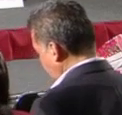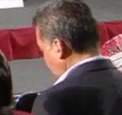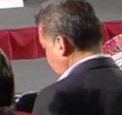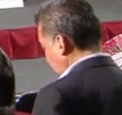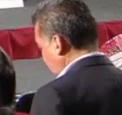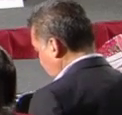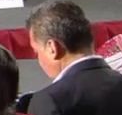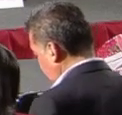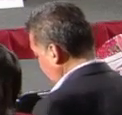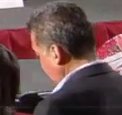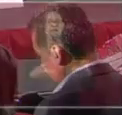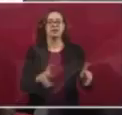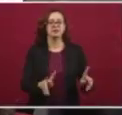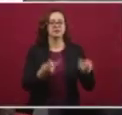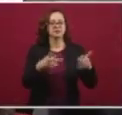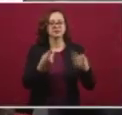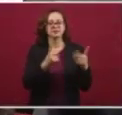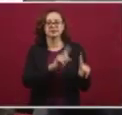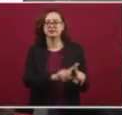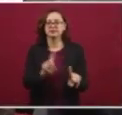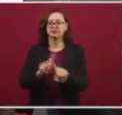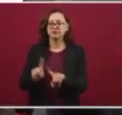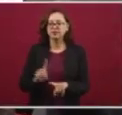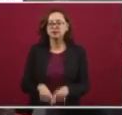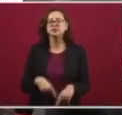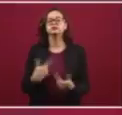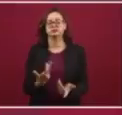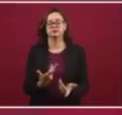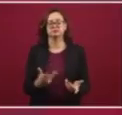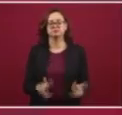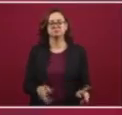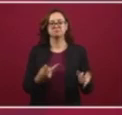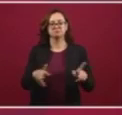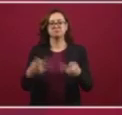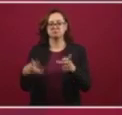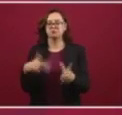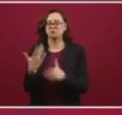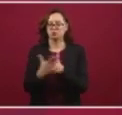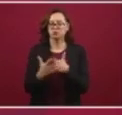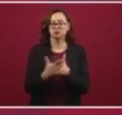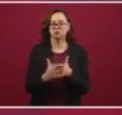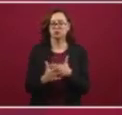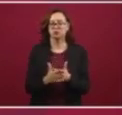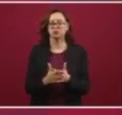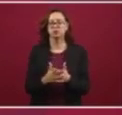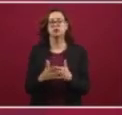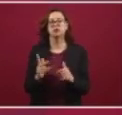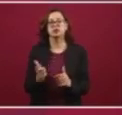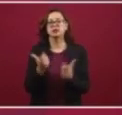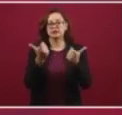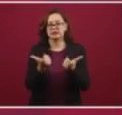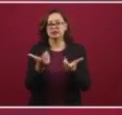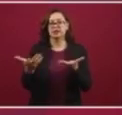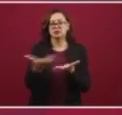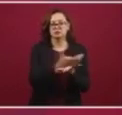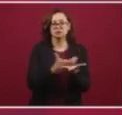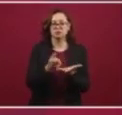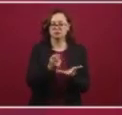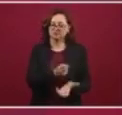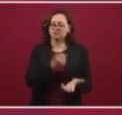confiscadas y la entrega de dinero en efectivo, sobre